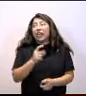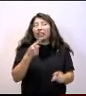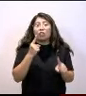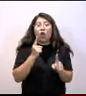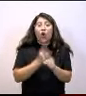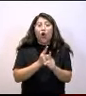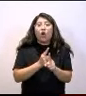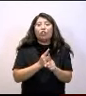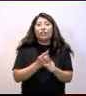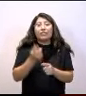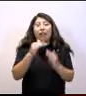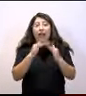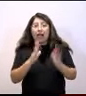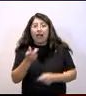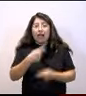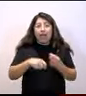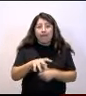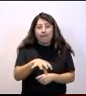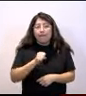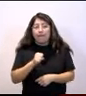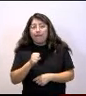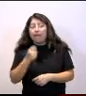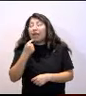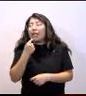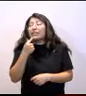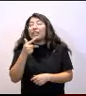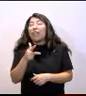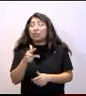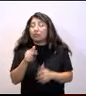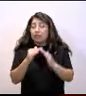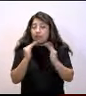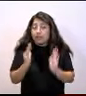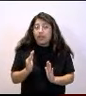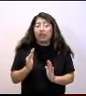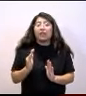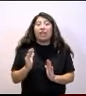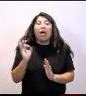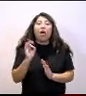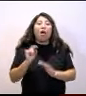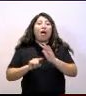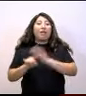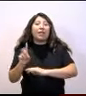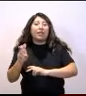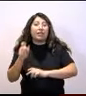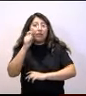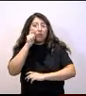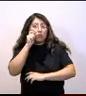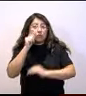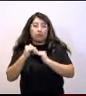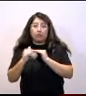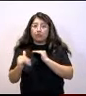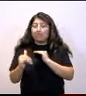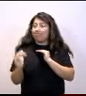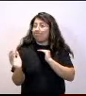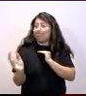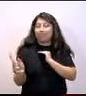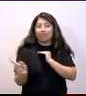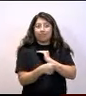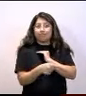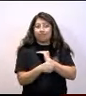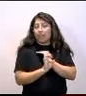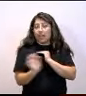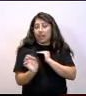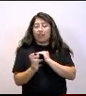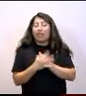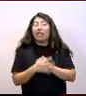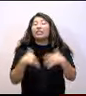no se protegerá el derecho a la vivienda, no se mejorará, por ejemplo, en turismo sostenible en nuestra comunidad autónoma. Con